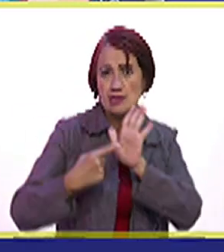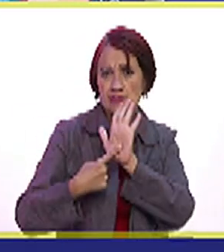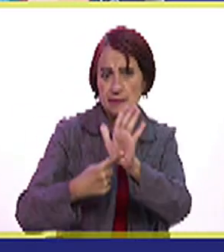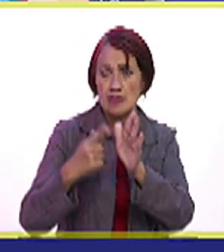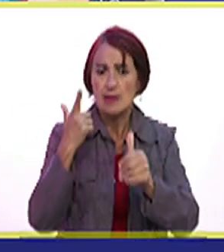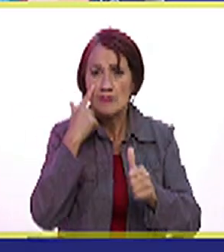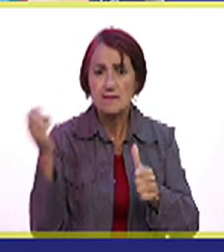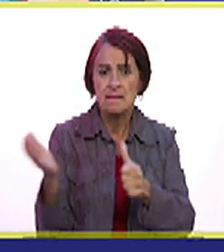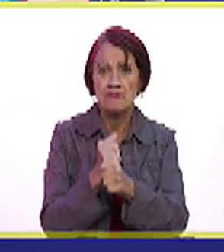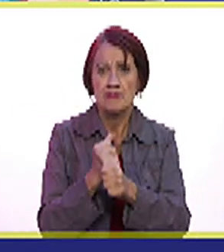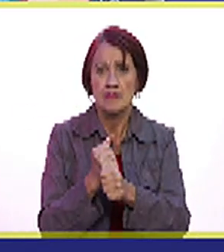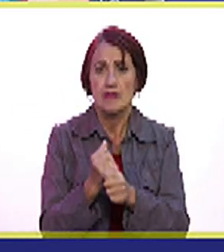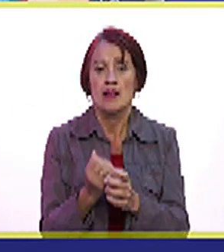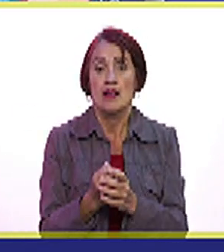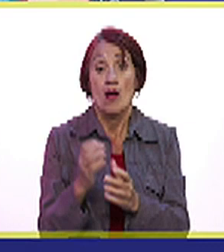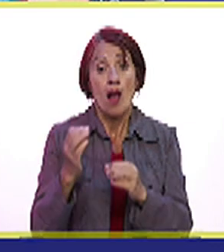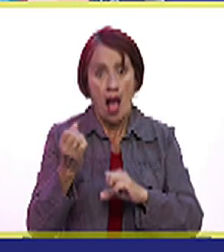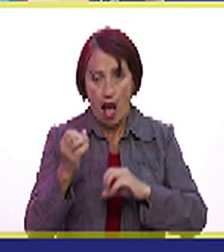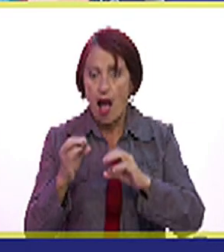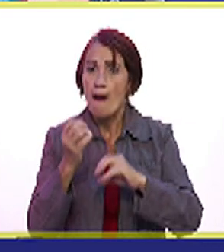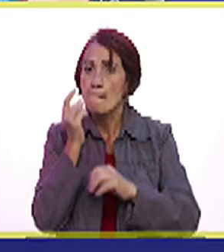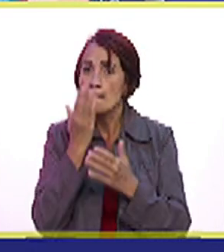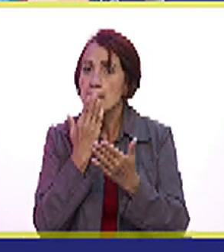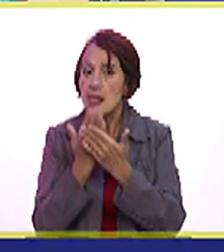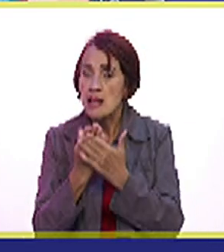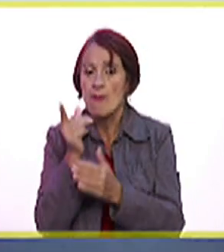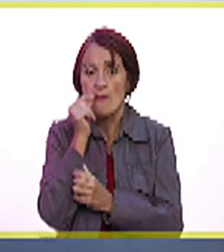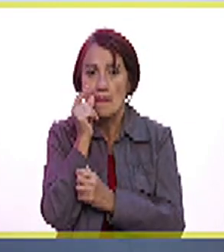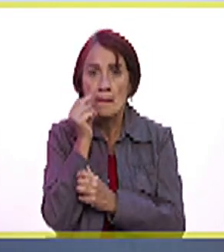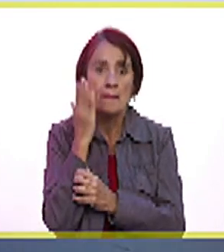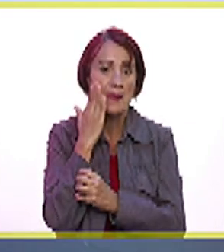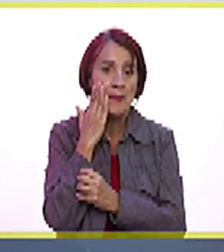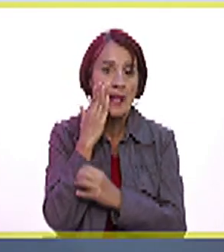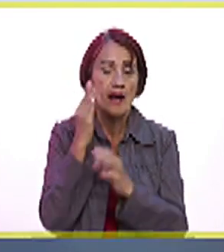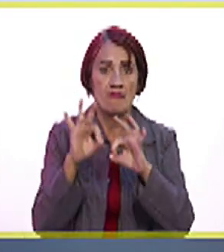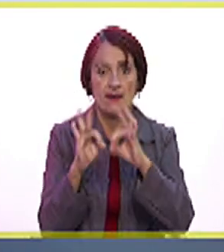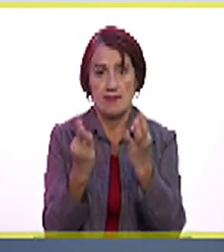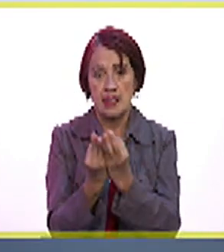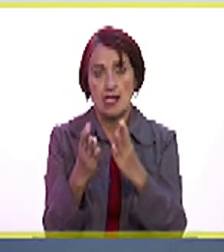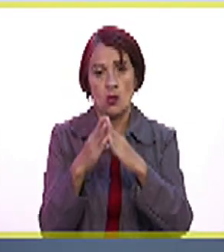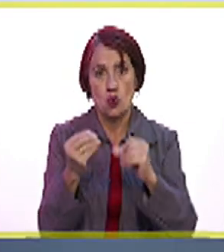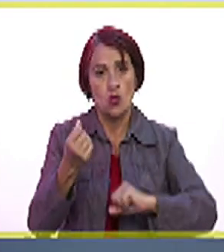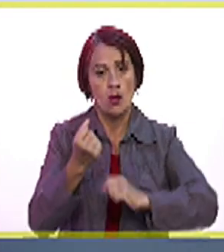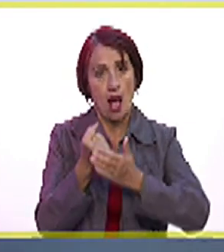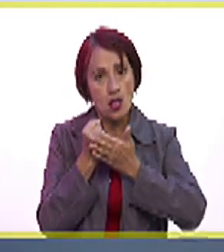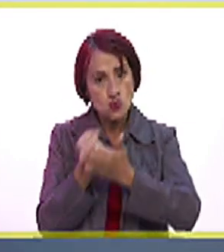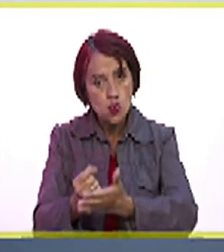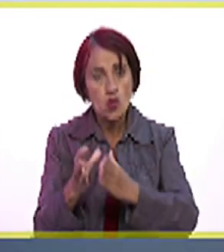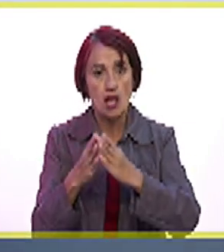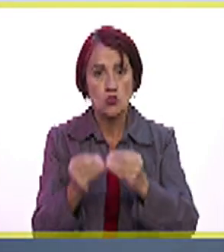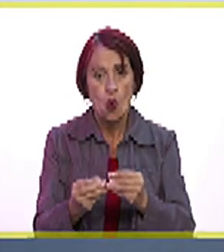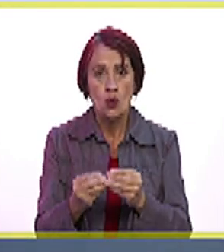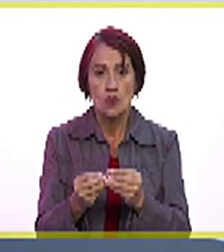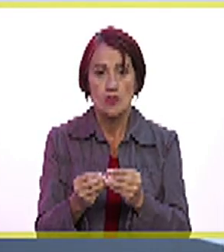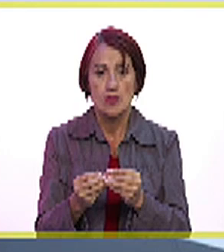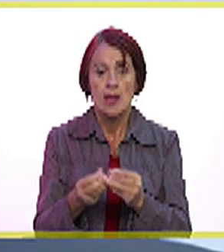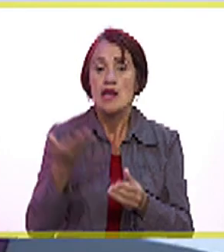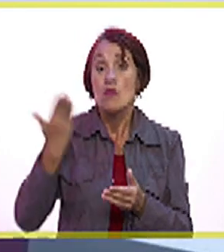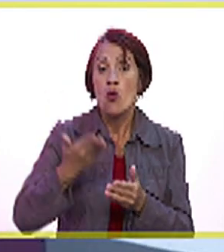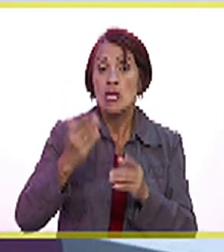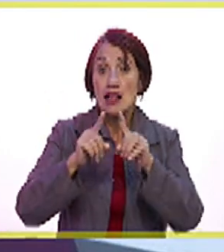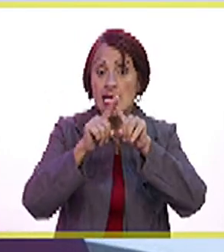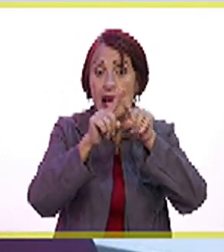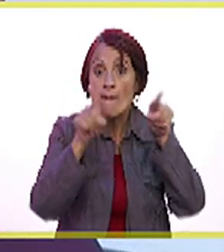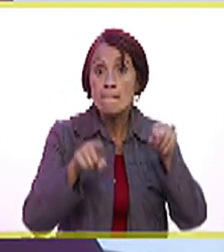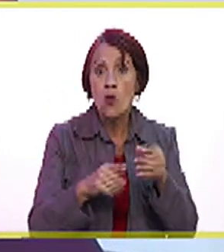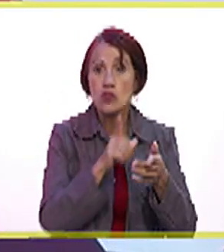encuentres. Puedes decirle a tu familiar que te ayude a realizar esta actividad. Mayormente cuando realizamos estos trabajos, por supuesto, deben llevar su portada identificado